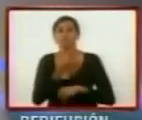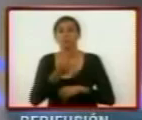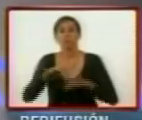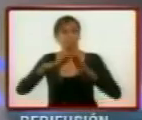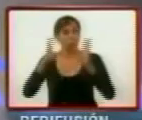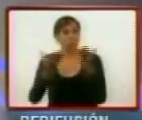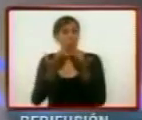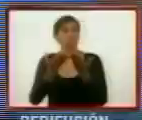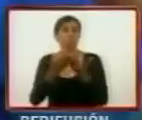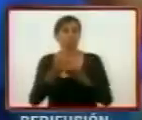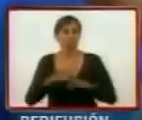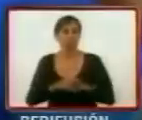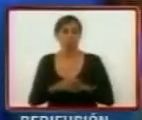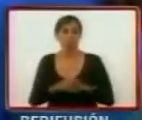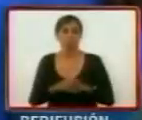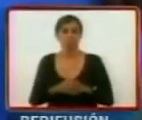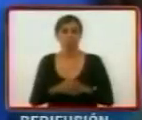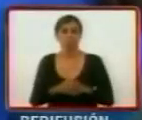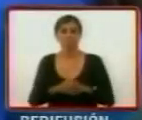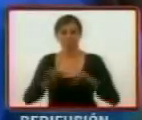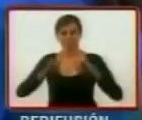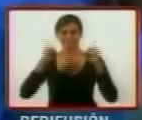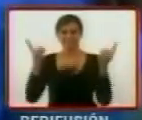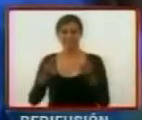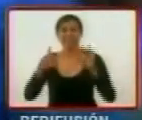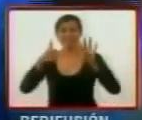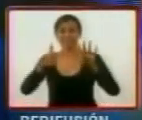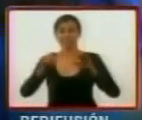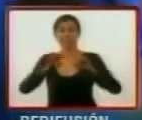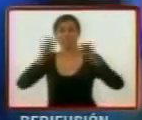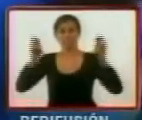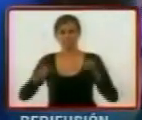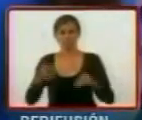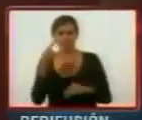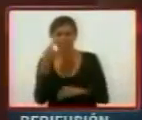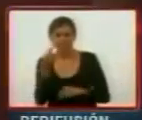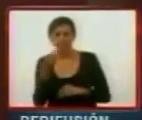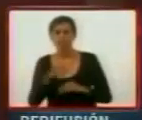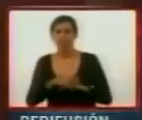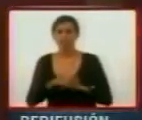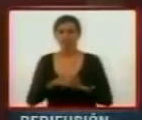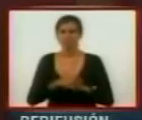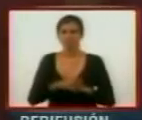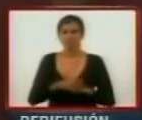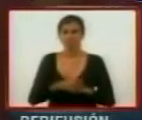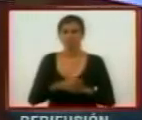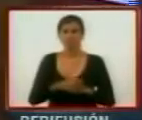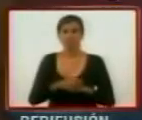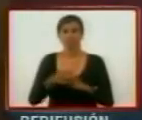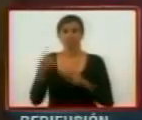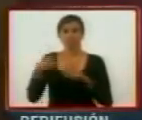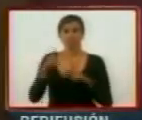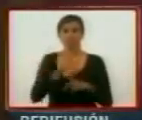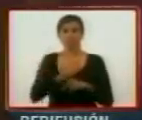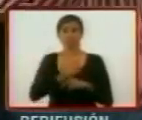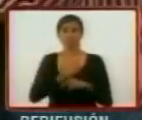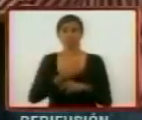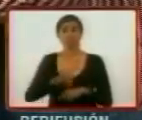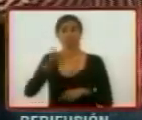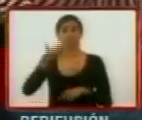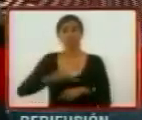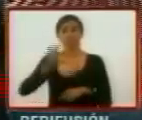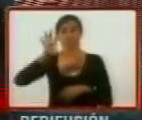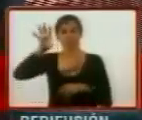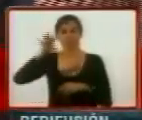mundo. En la sala 6 de este museo, usted se encontrará con los acervos culturales más importantes del país.